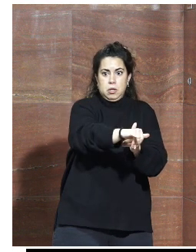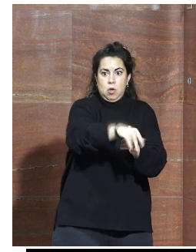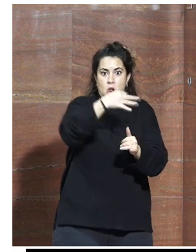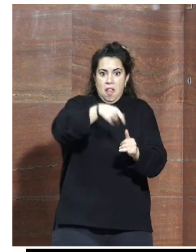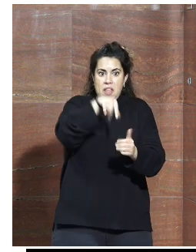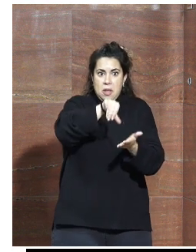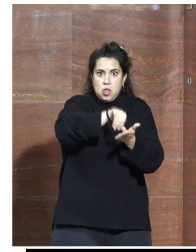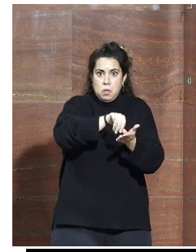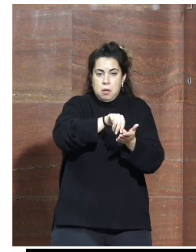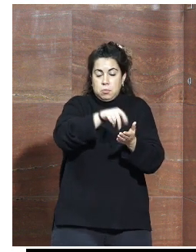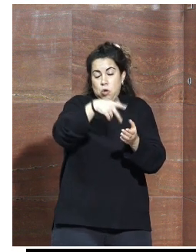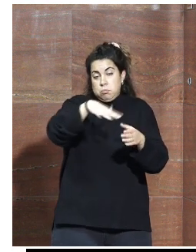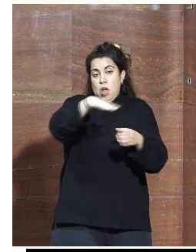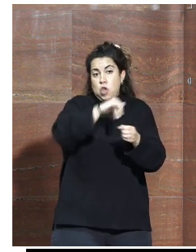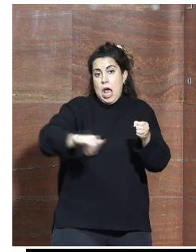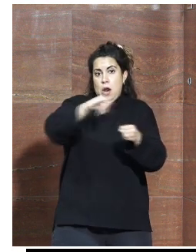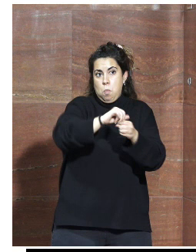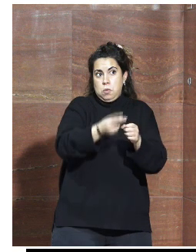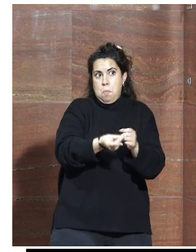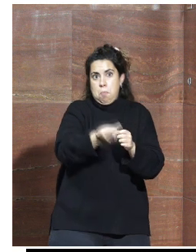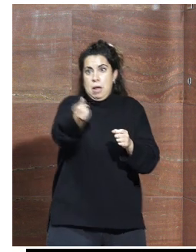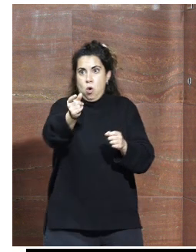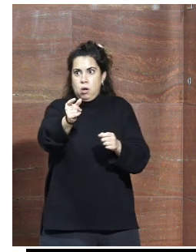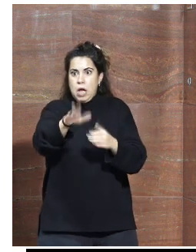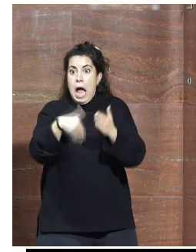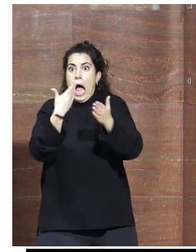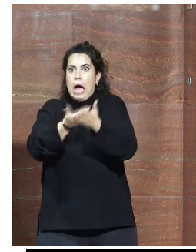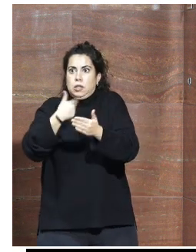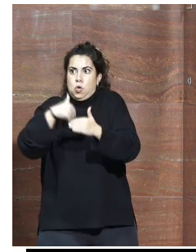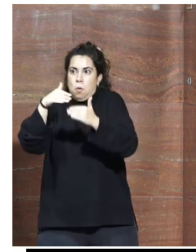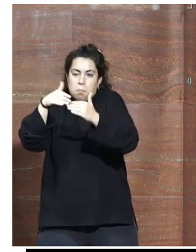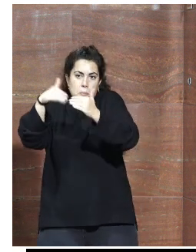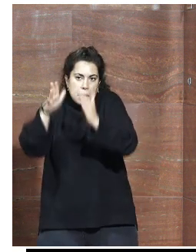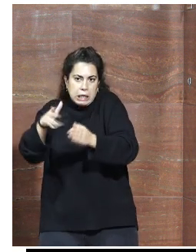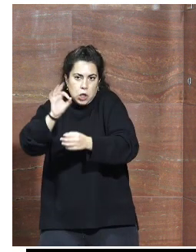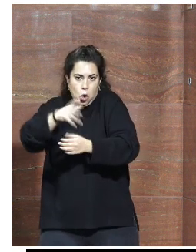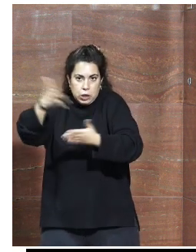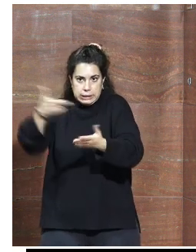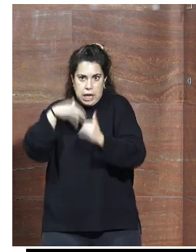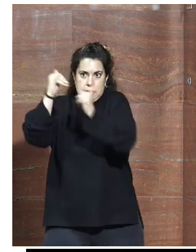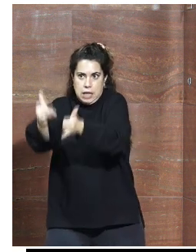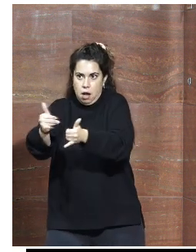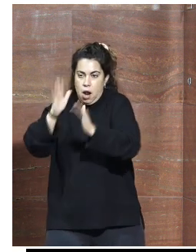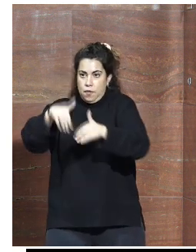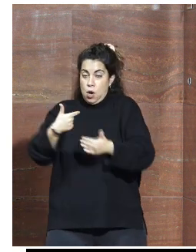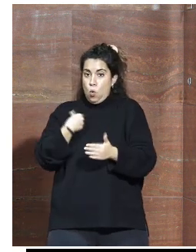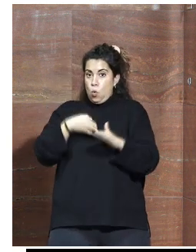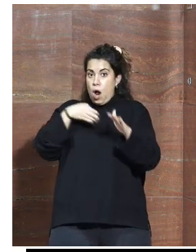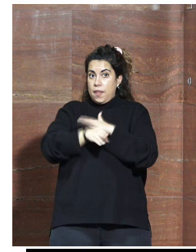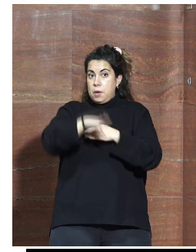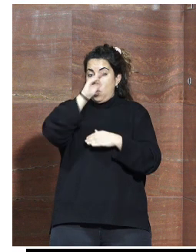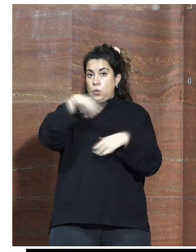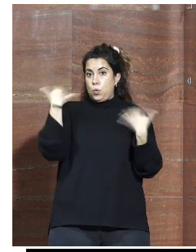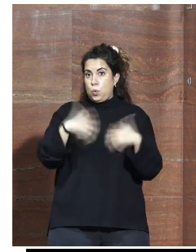destino y llegar finalmente a donde esté. O sea, yo creo que desde el punto de vista de accesibilidad cognitiva, el análisis de todo ello pues es el